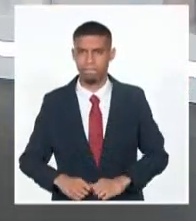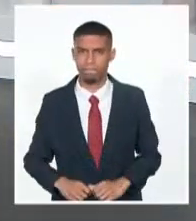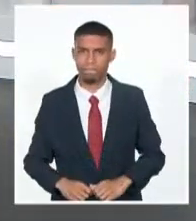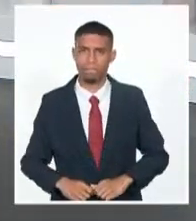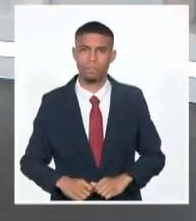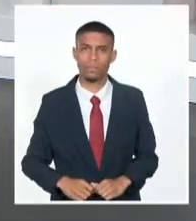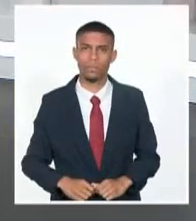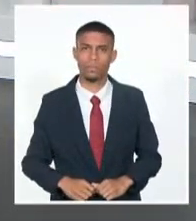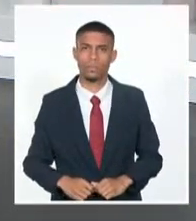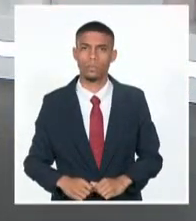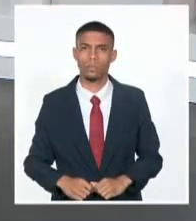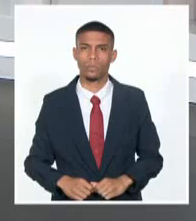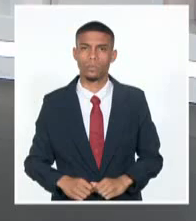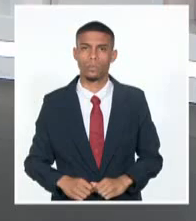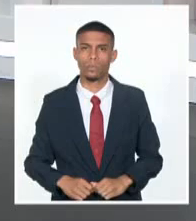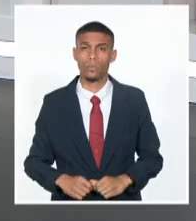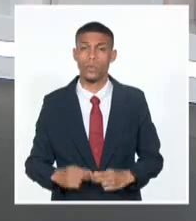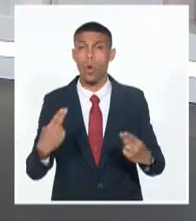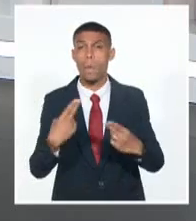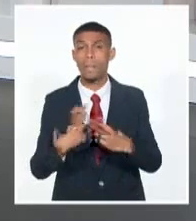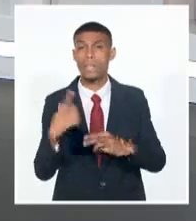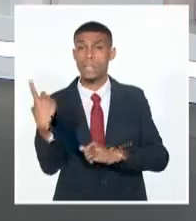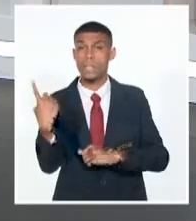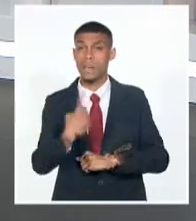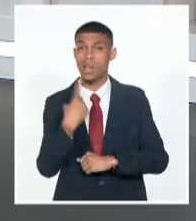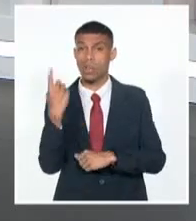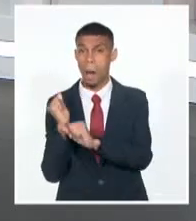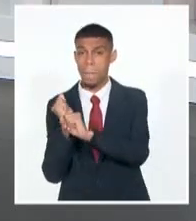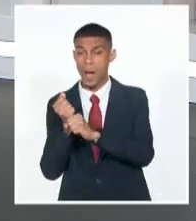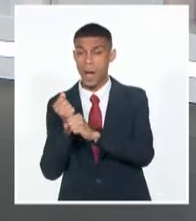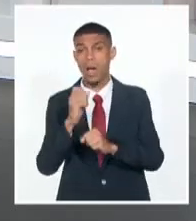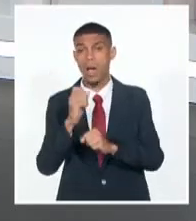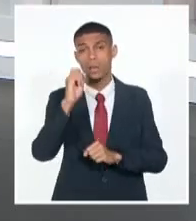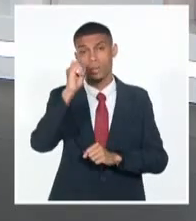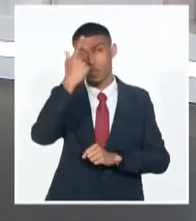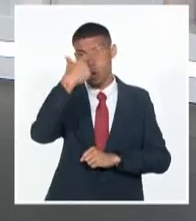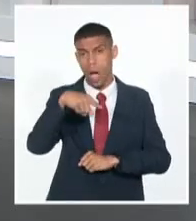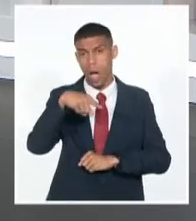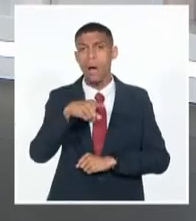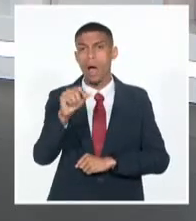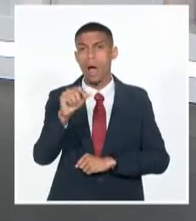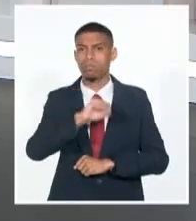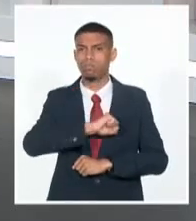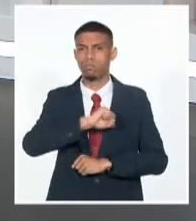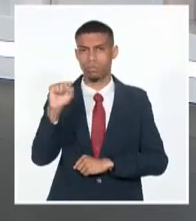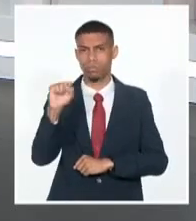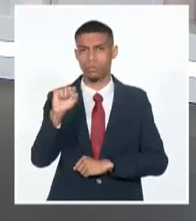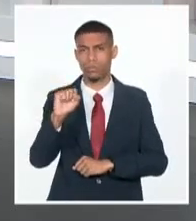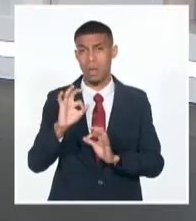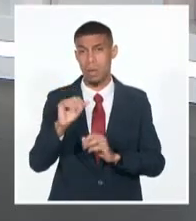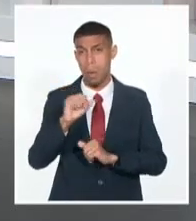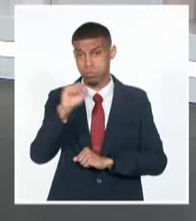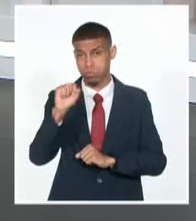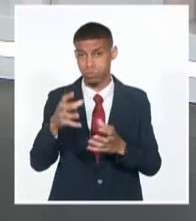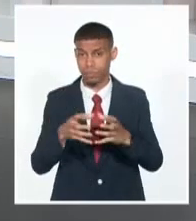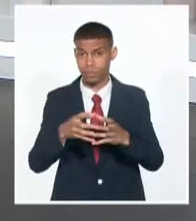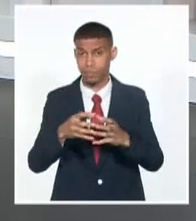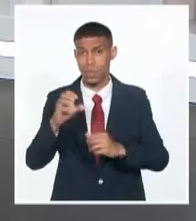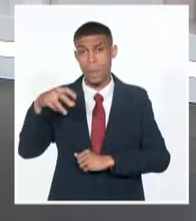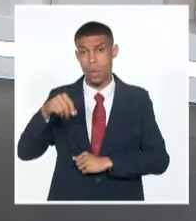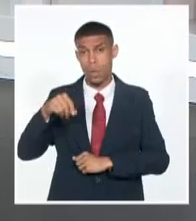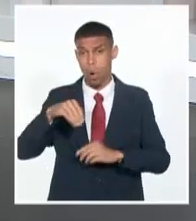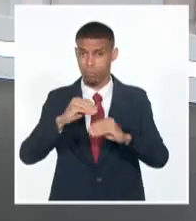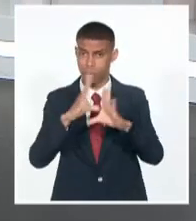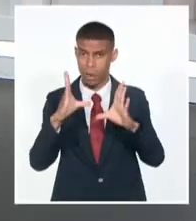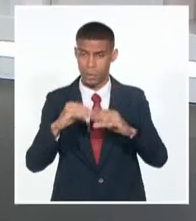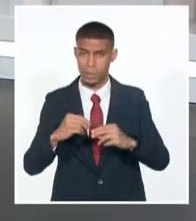Y de la serie nacional, Ciego de Ávila se convirtió en el octavo clasificado a la postemporada al derrotar a Pinar del Río en la mañana de hoy. Y